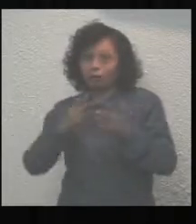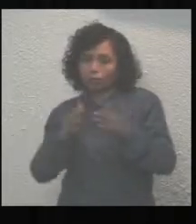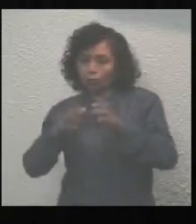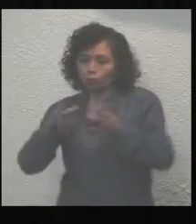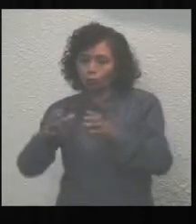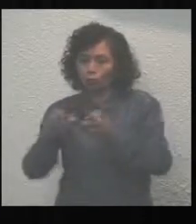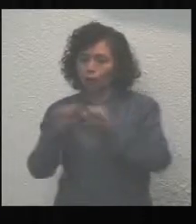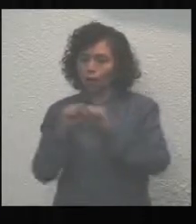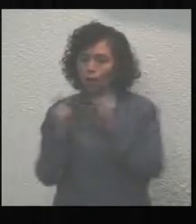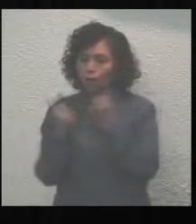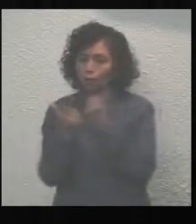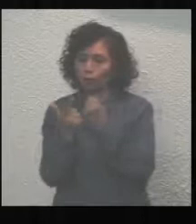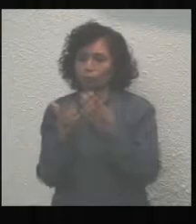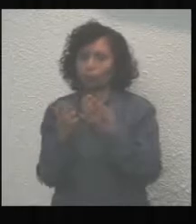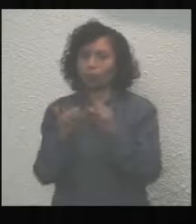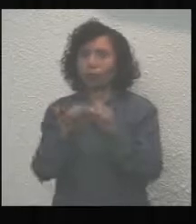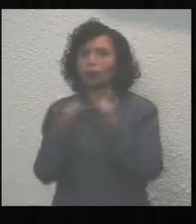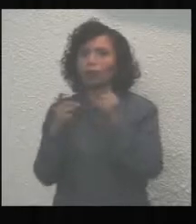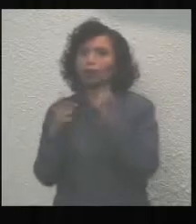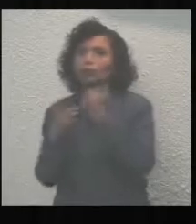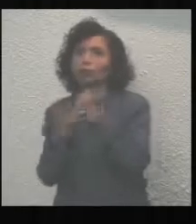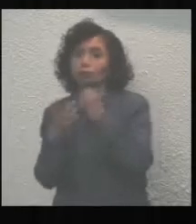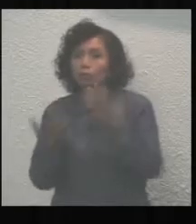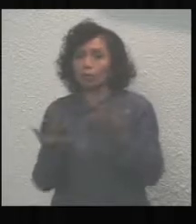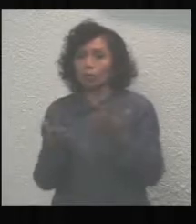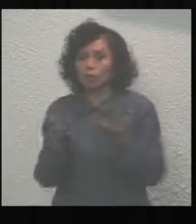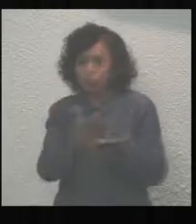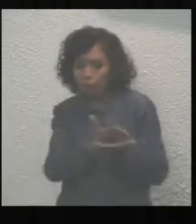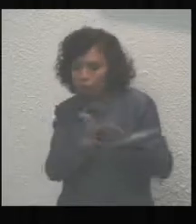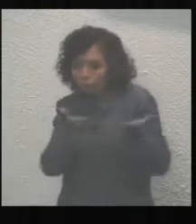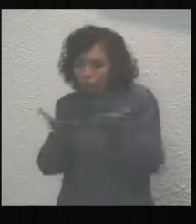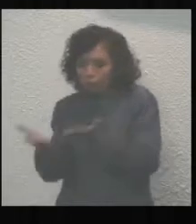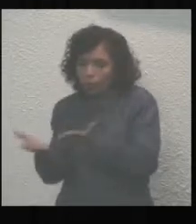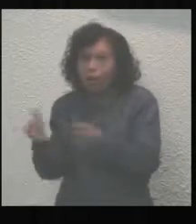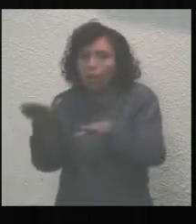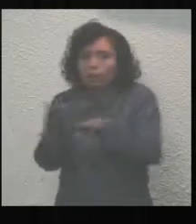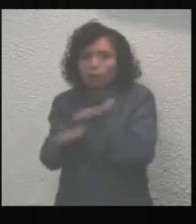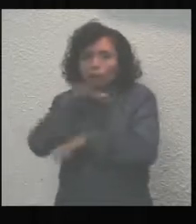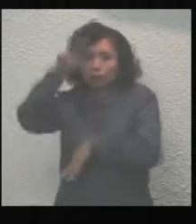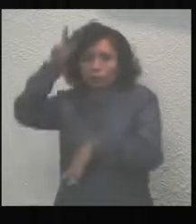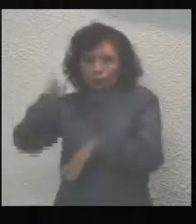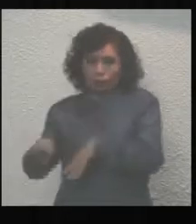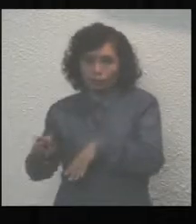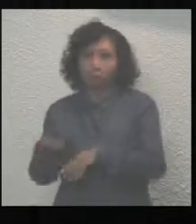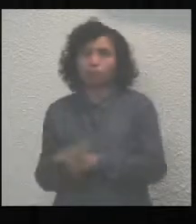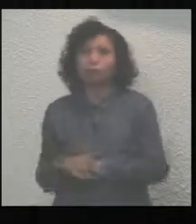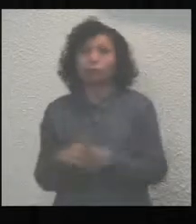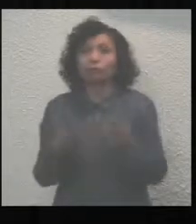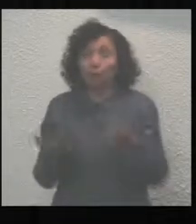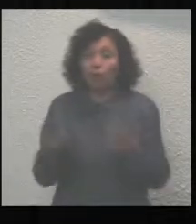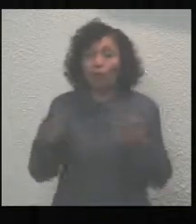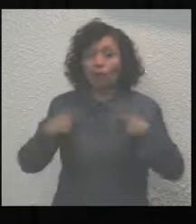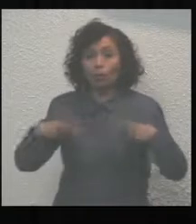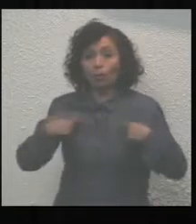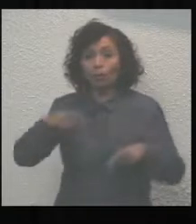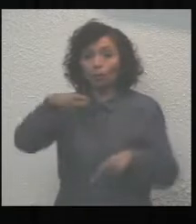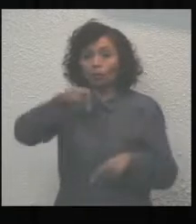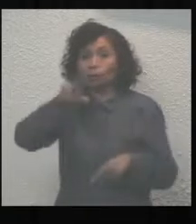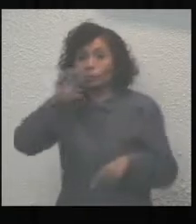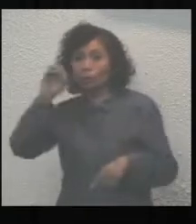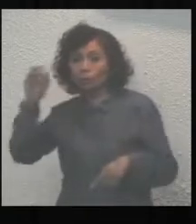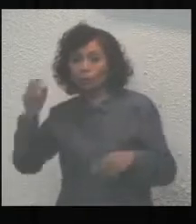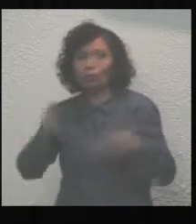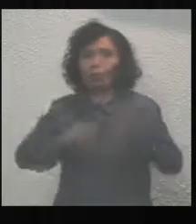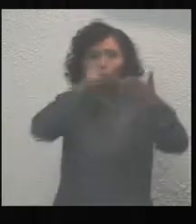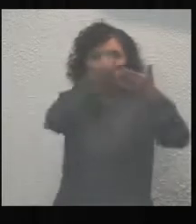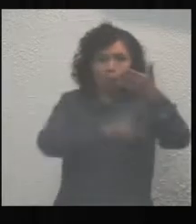la sociedad quintanarroense el paso hacia un cambio verdadero los quintanarroenses votaron de manera